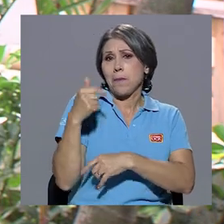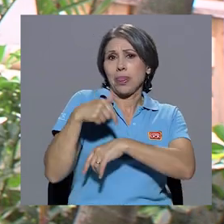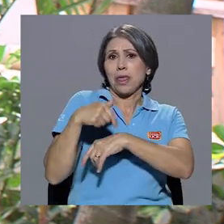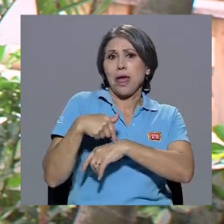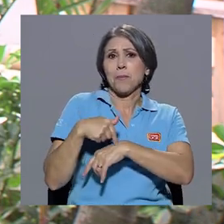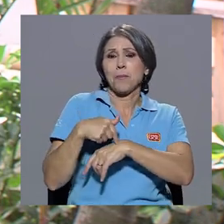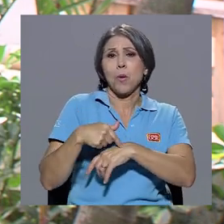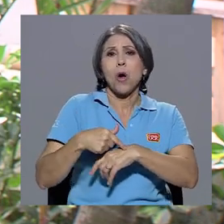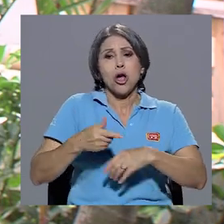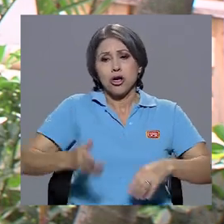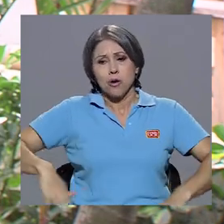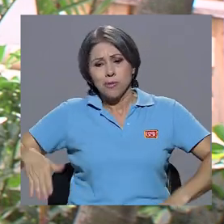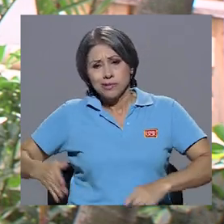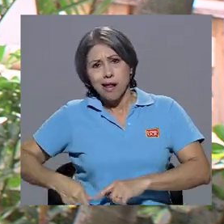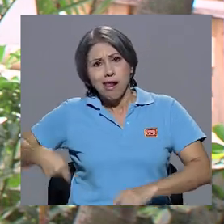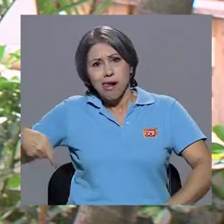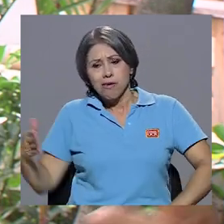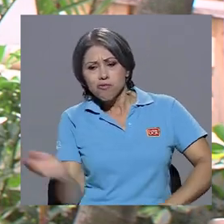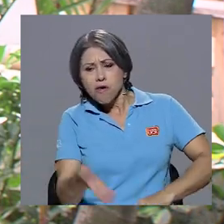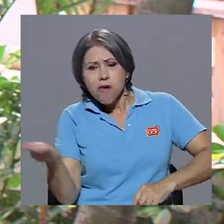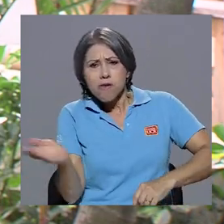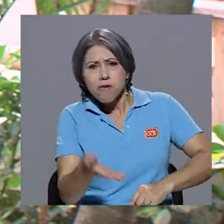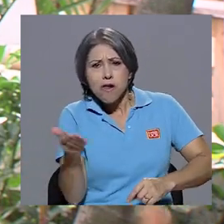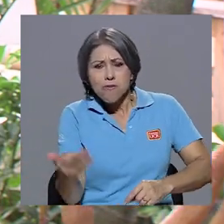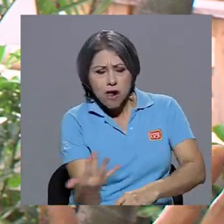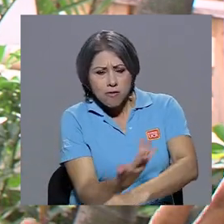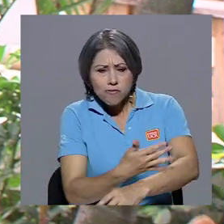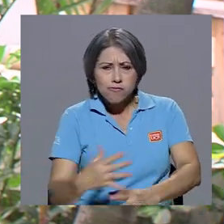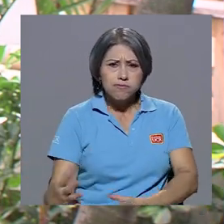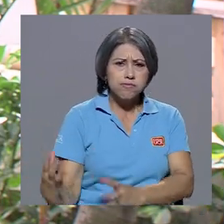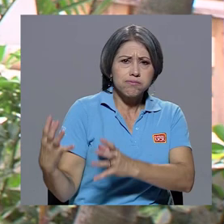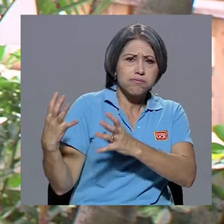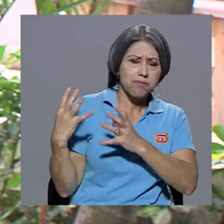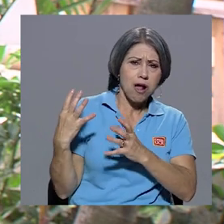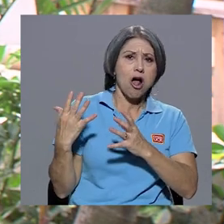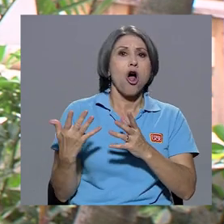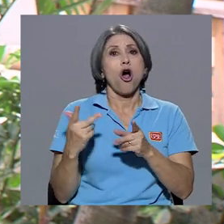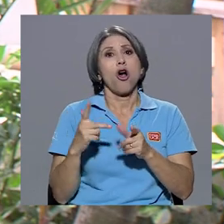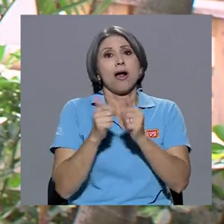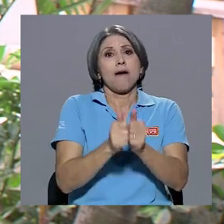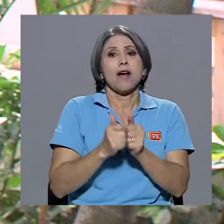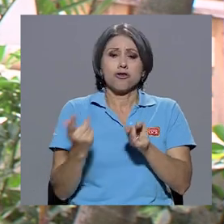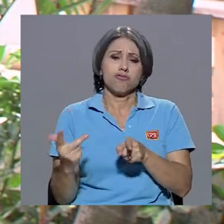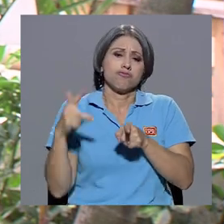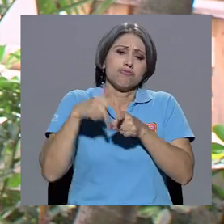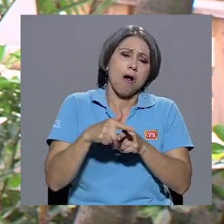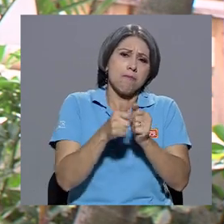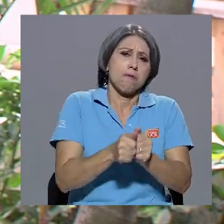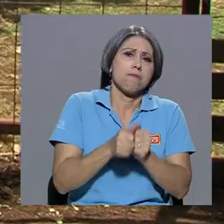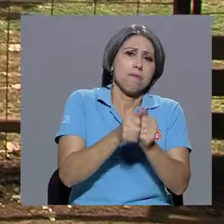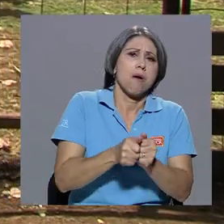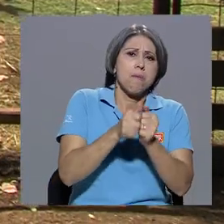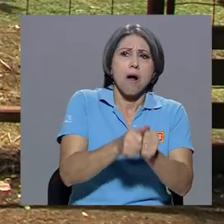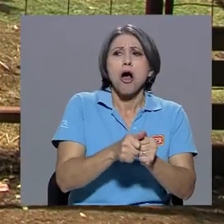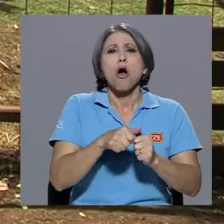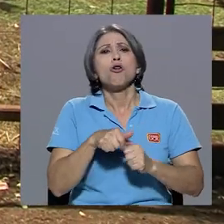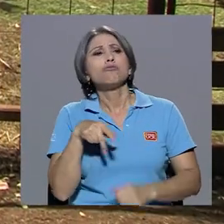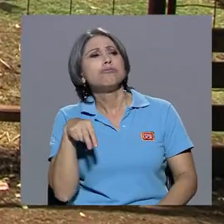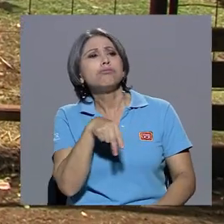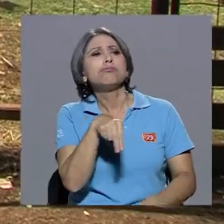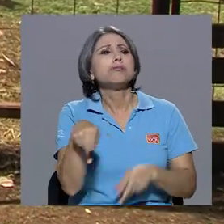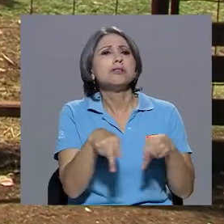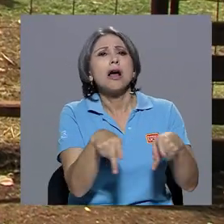su machete, andan a caballo, salen a pasear por su terreno para alimentar a sus animales, sacar las plantas que no